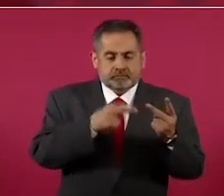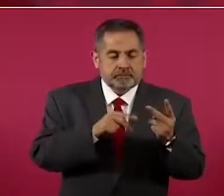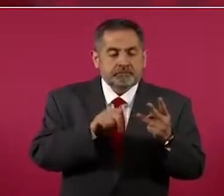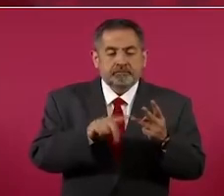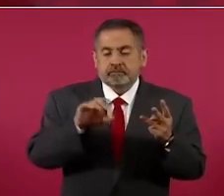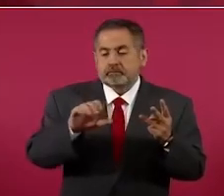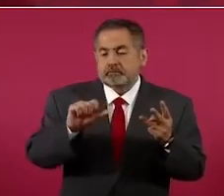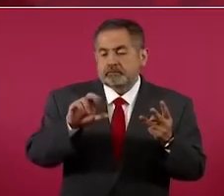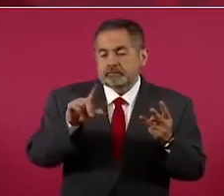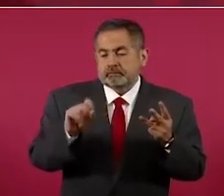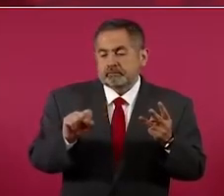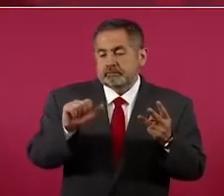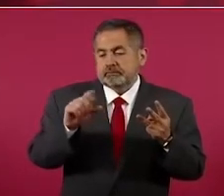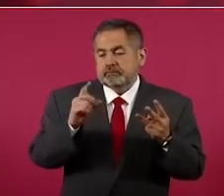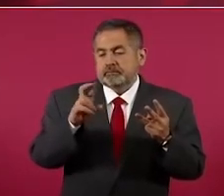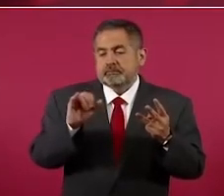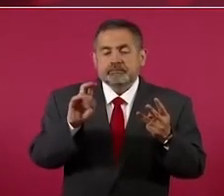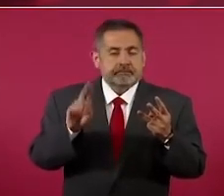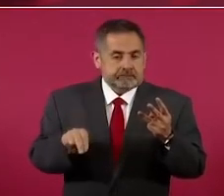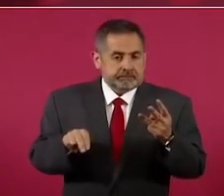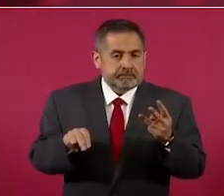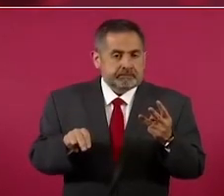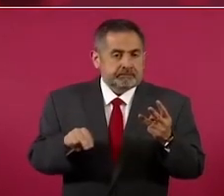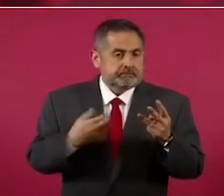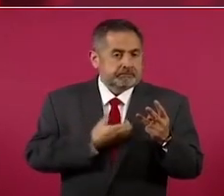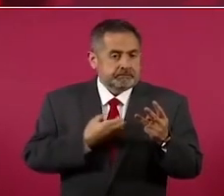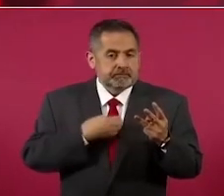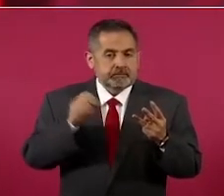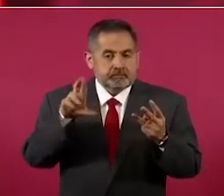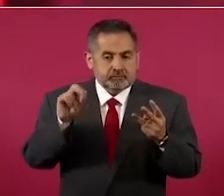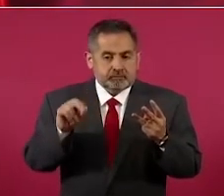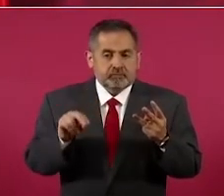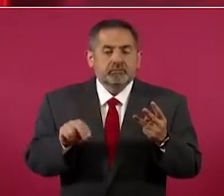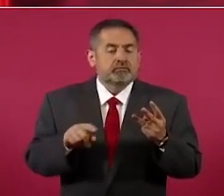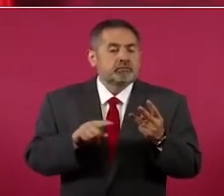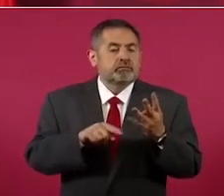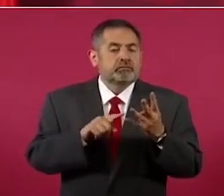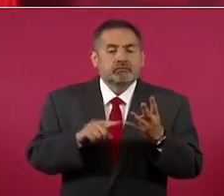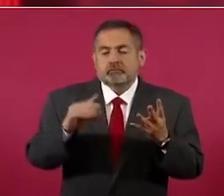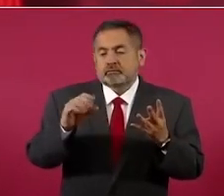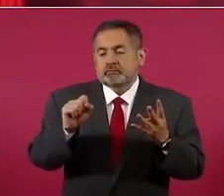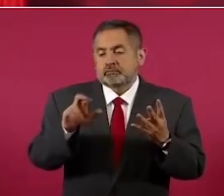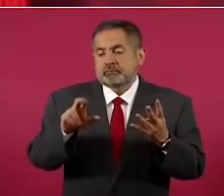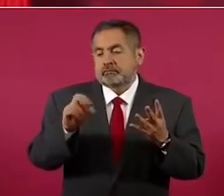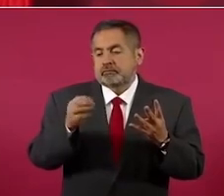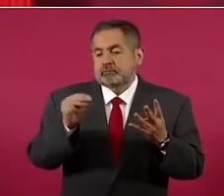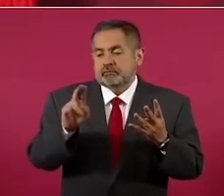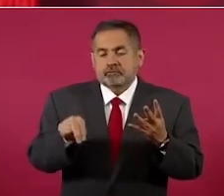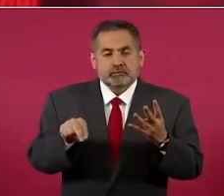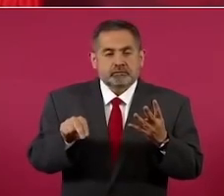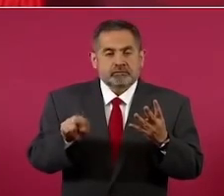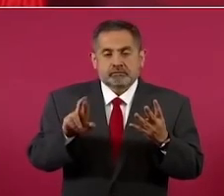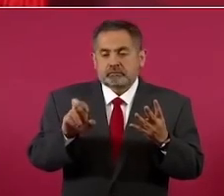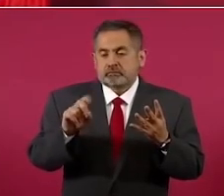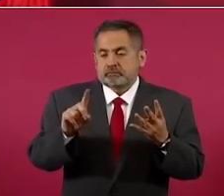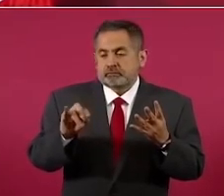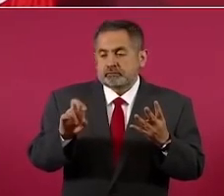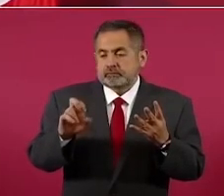Adrián Sansores Acevedo, medalla de oro, César Román Rodríguez